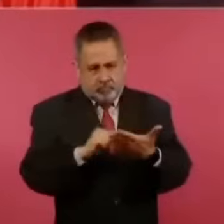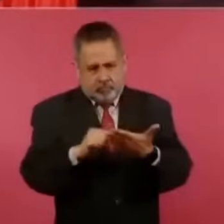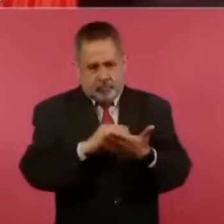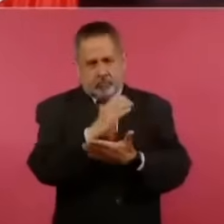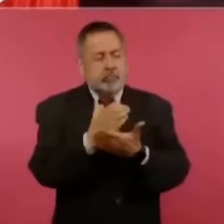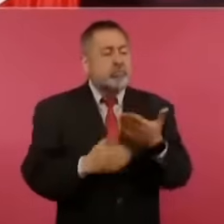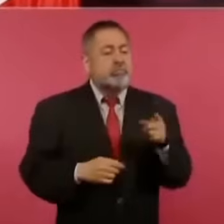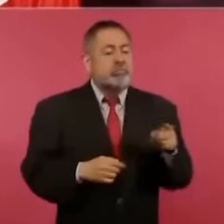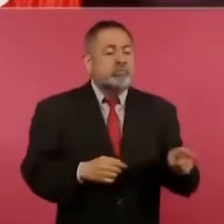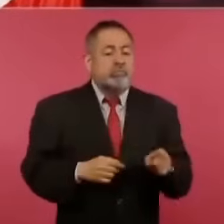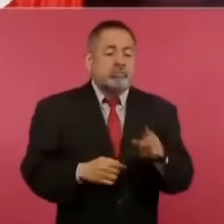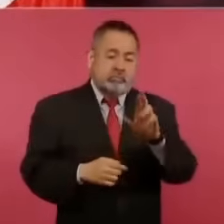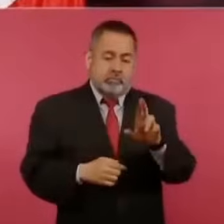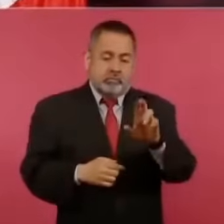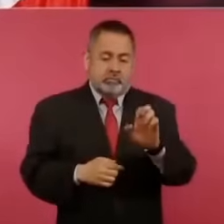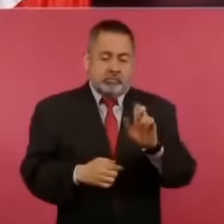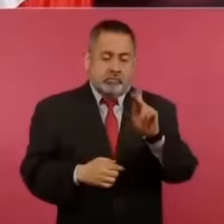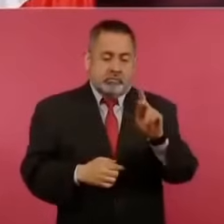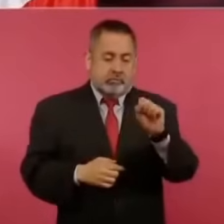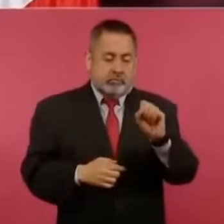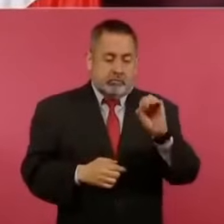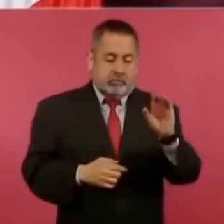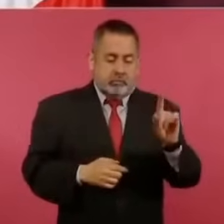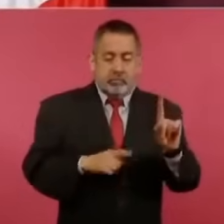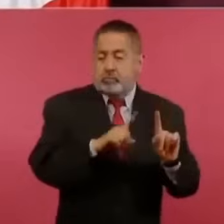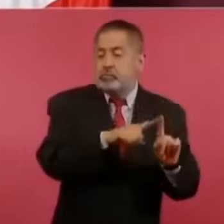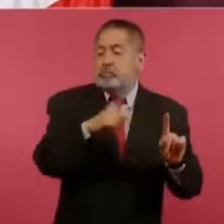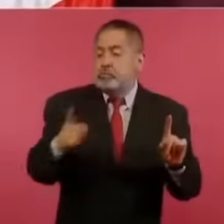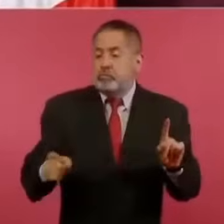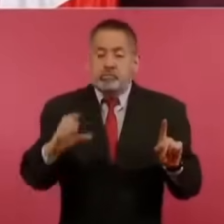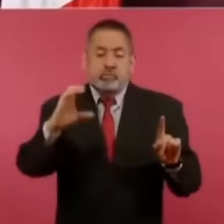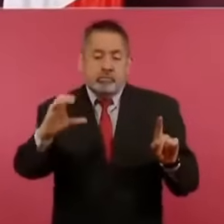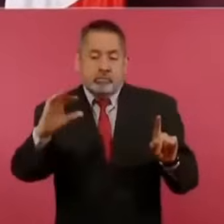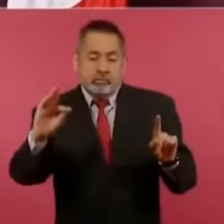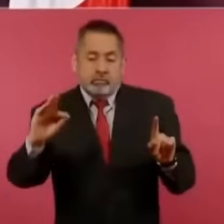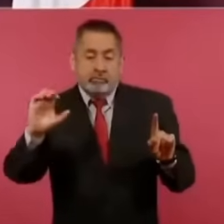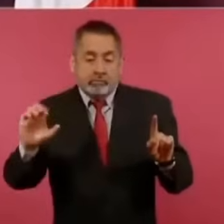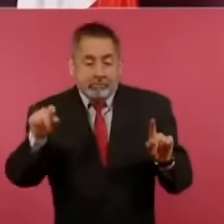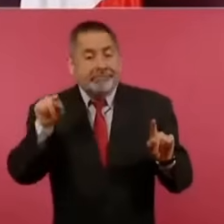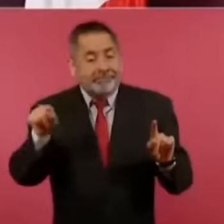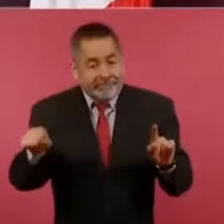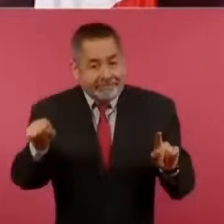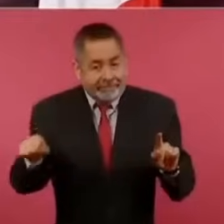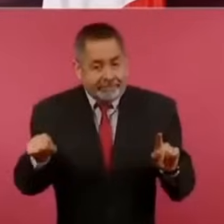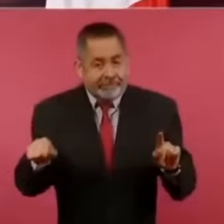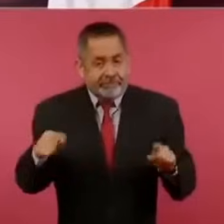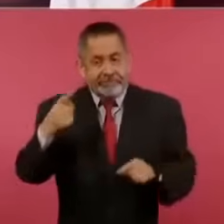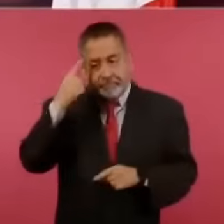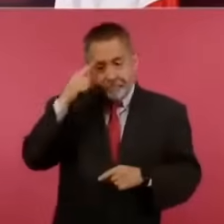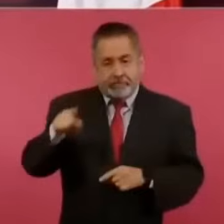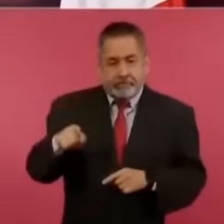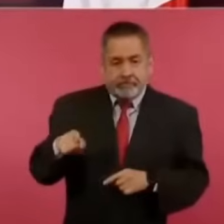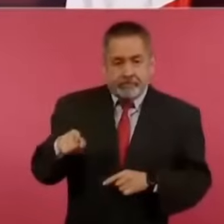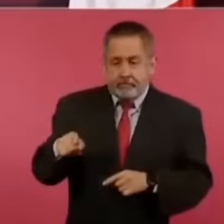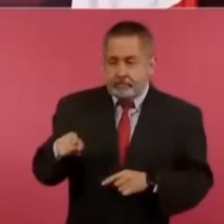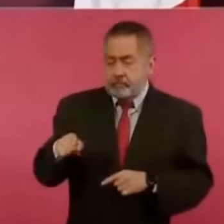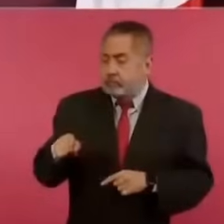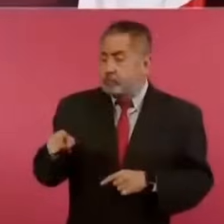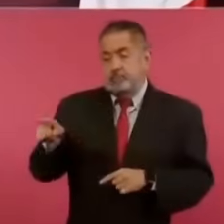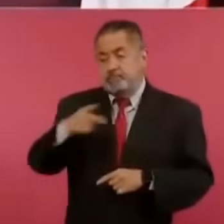de Repsol con la Comisión Federal de Electricidad para comprarles